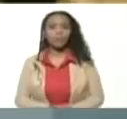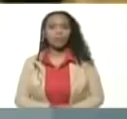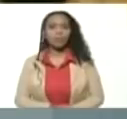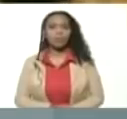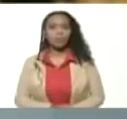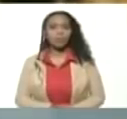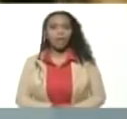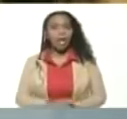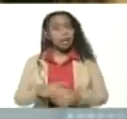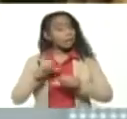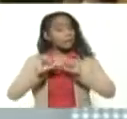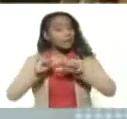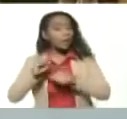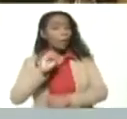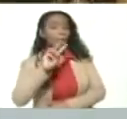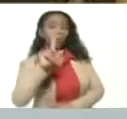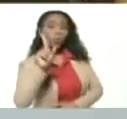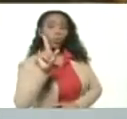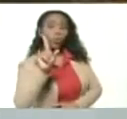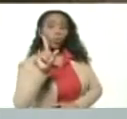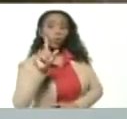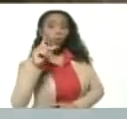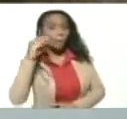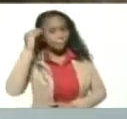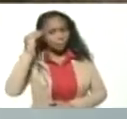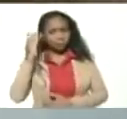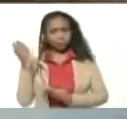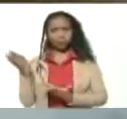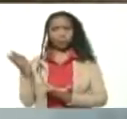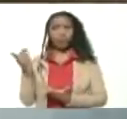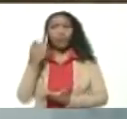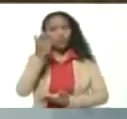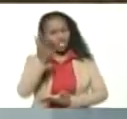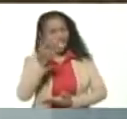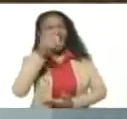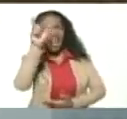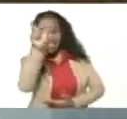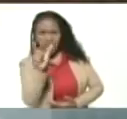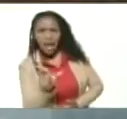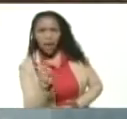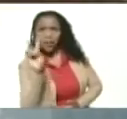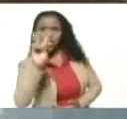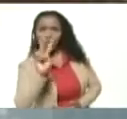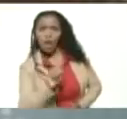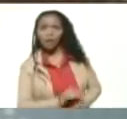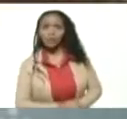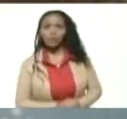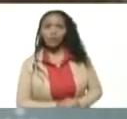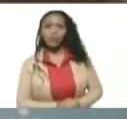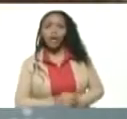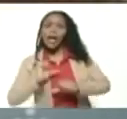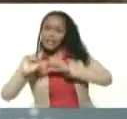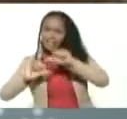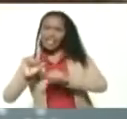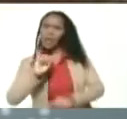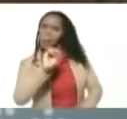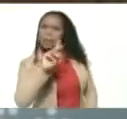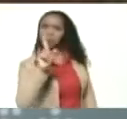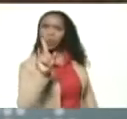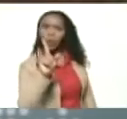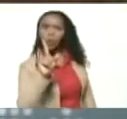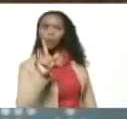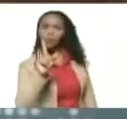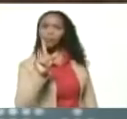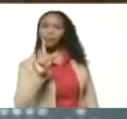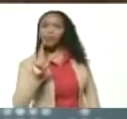En el siglo XXI, compañero Lacava, usted que es italiano venezolano, en el siglo XXI,